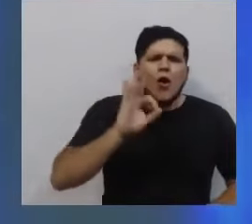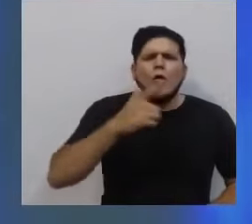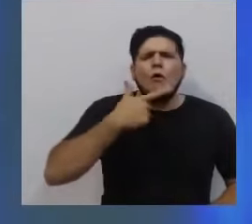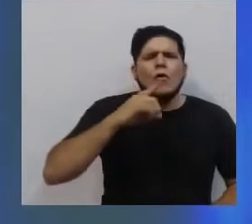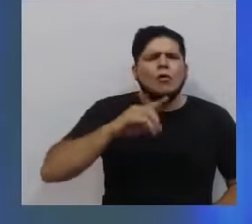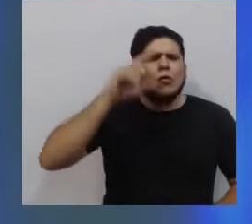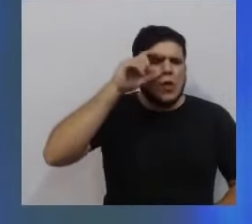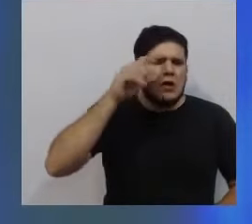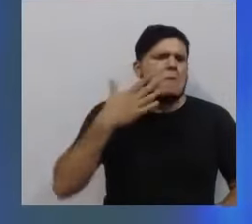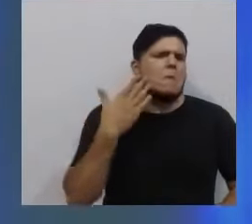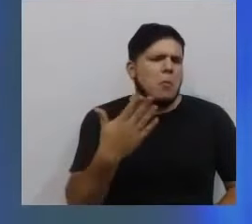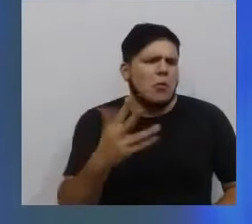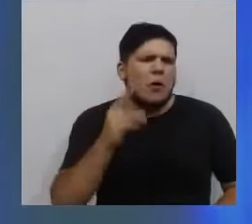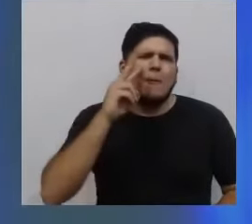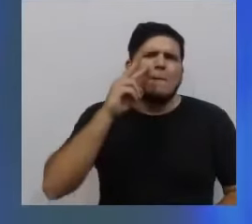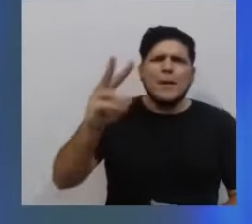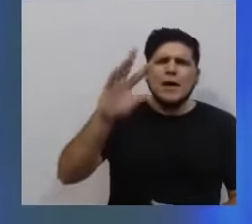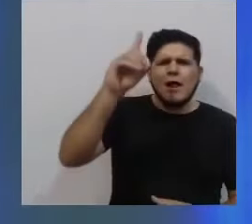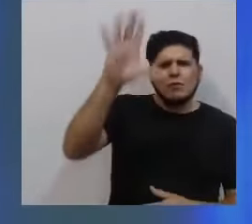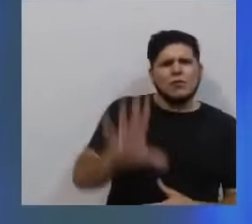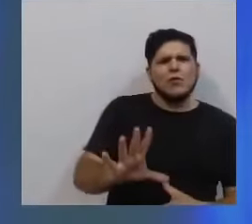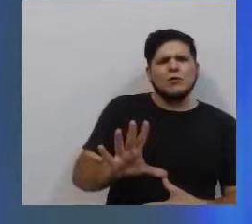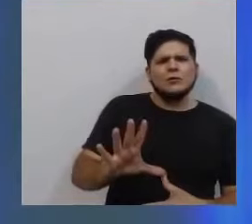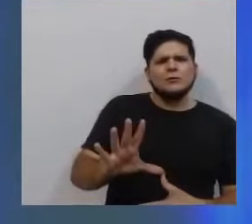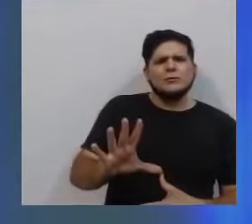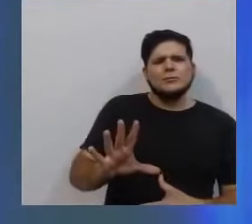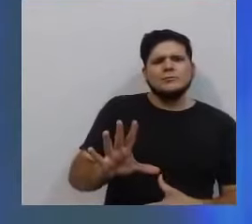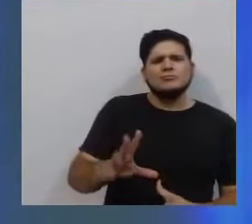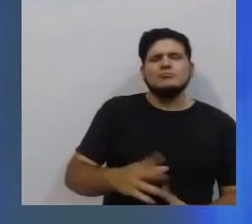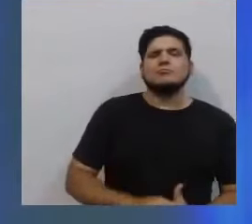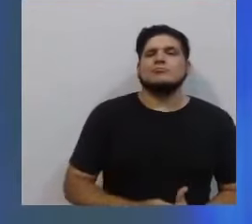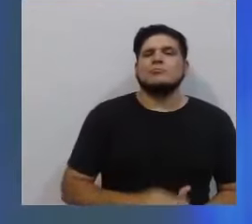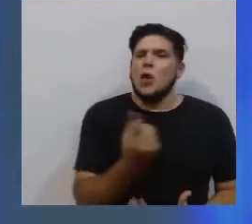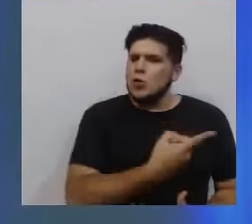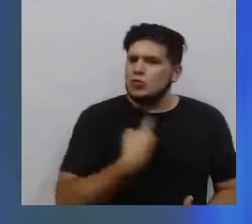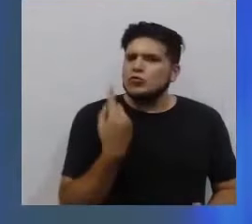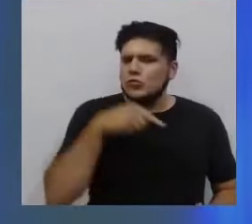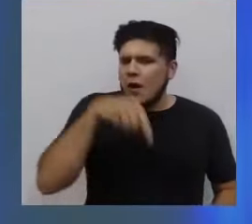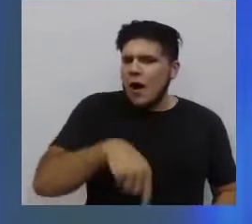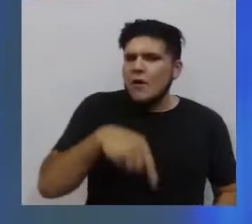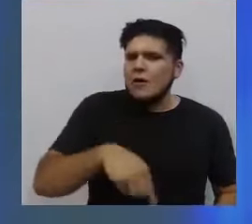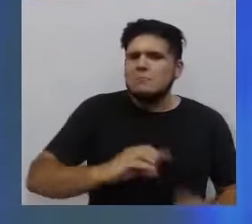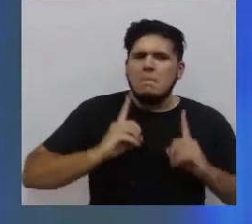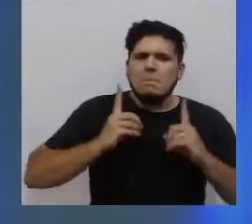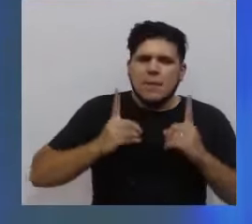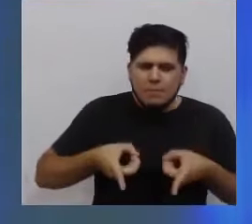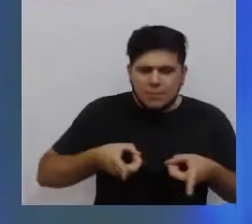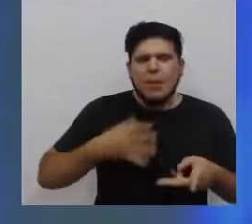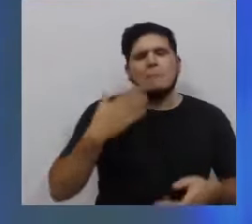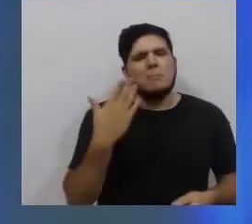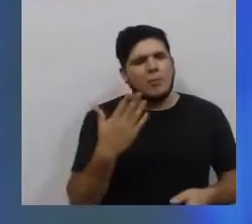dios amén así que sea valiente los cobardes no